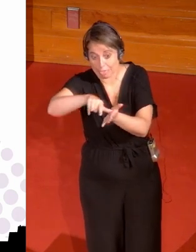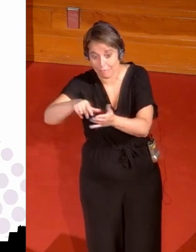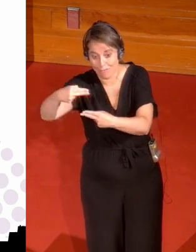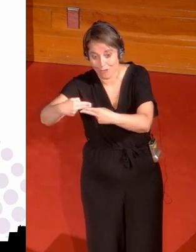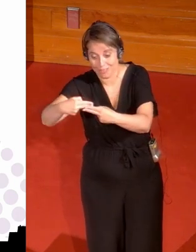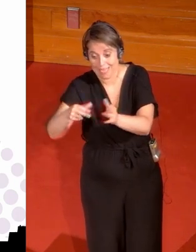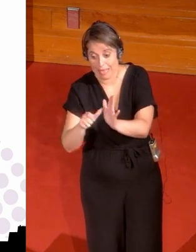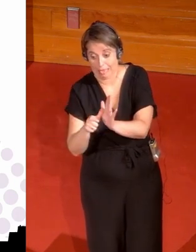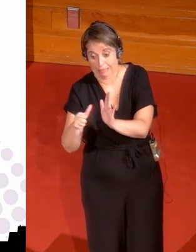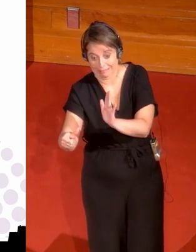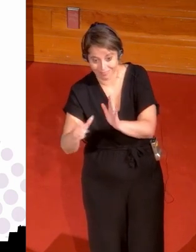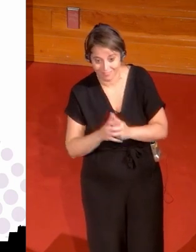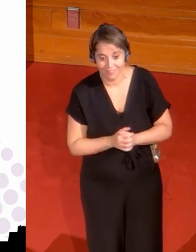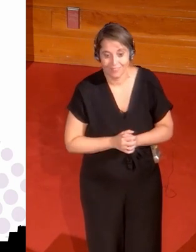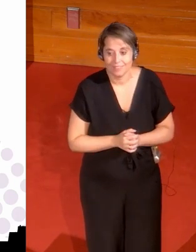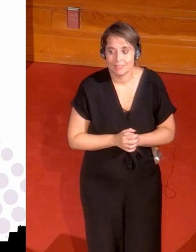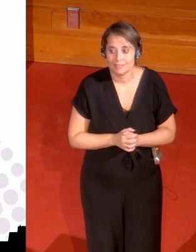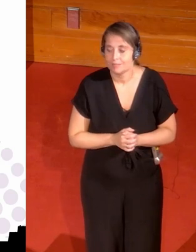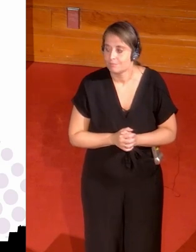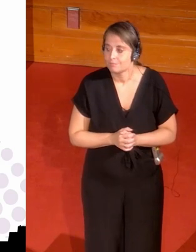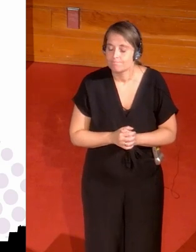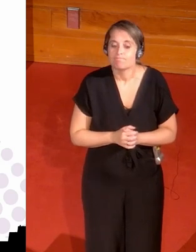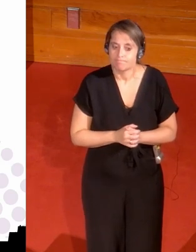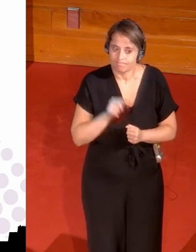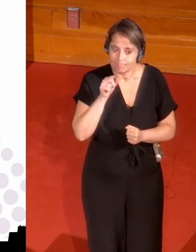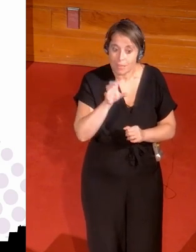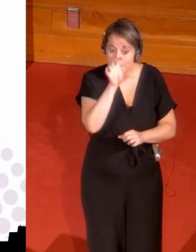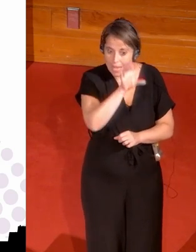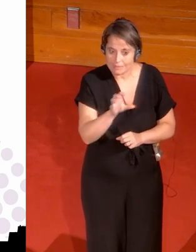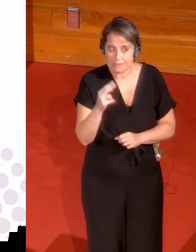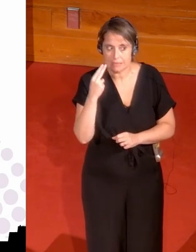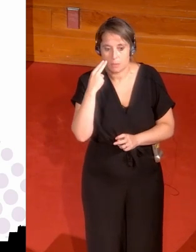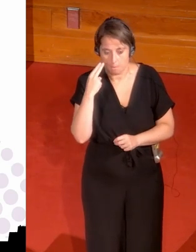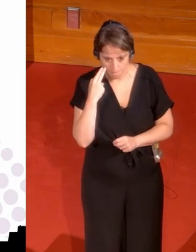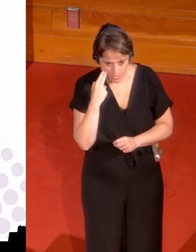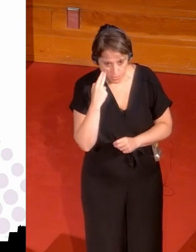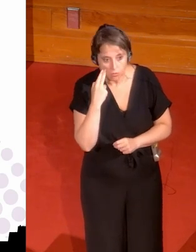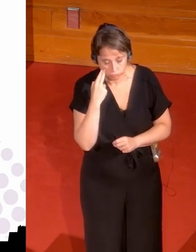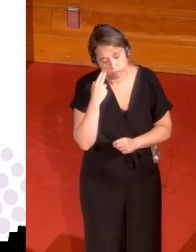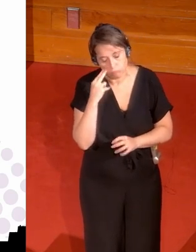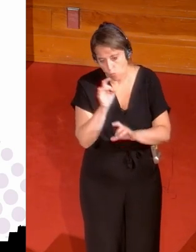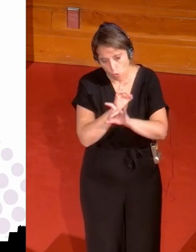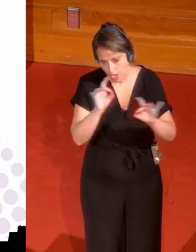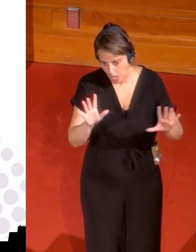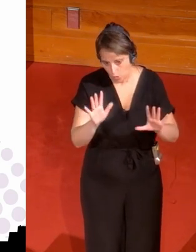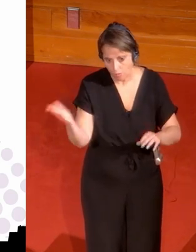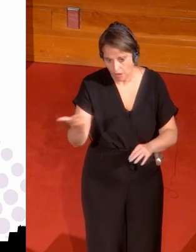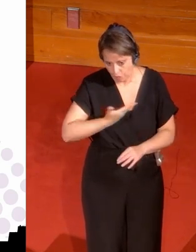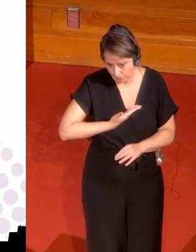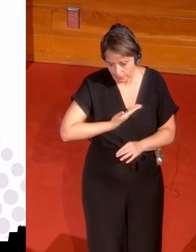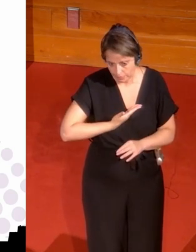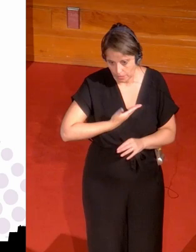frontera y que tienen miedo de que más allá de que les está afectando evidentemente les